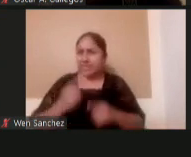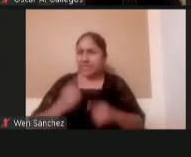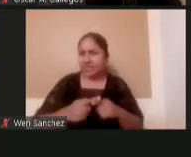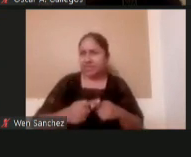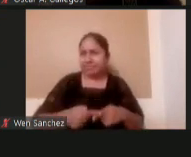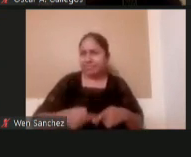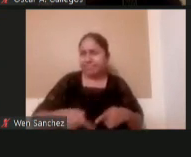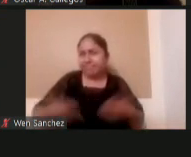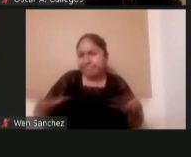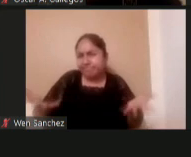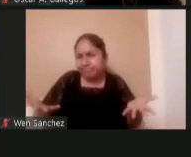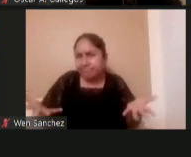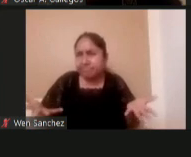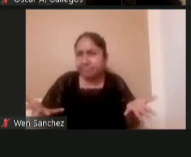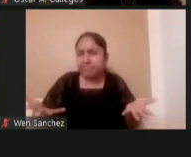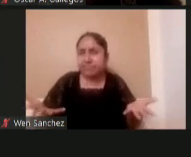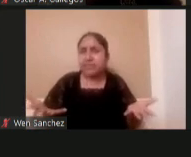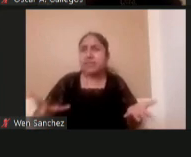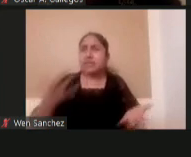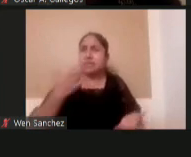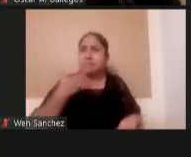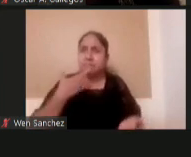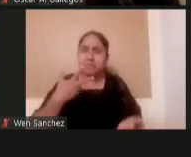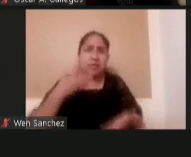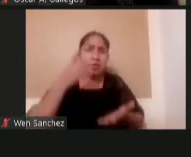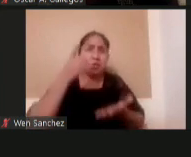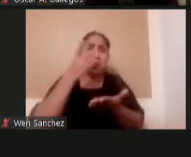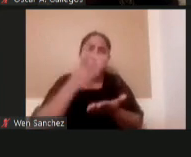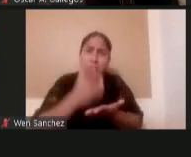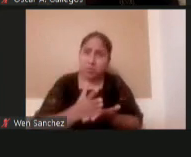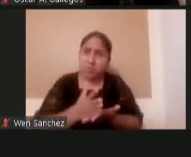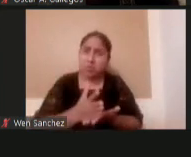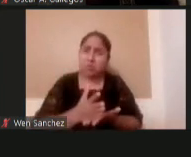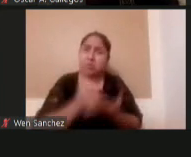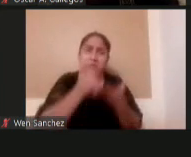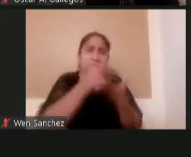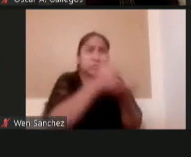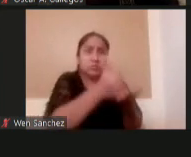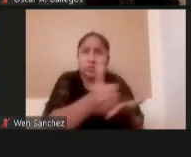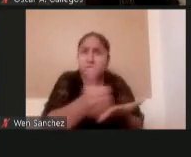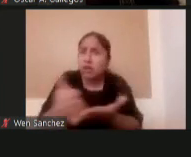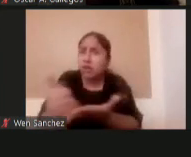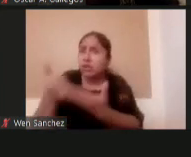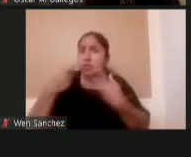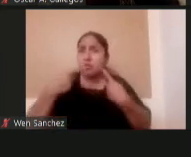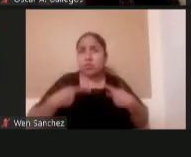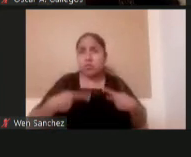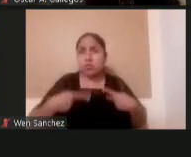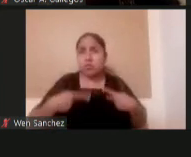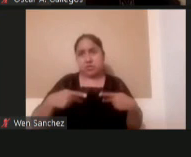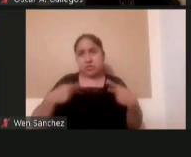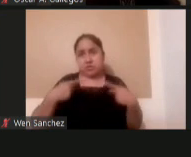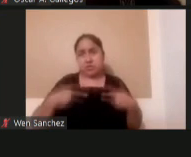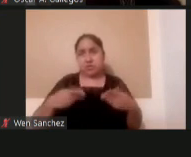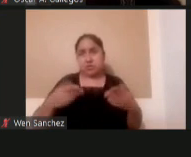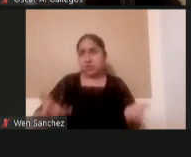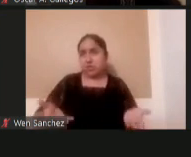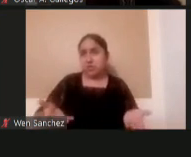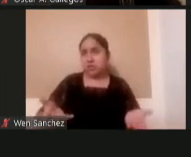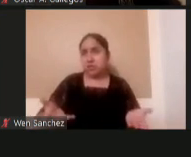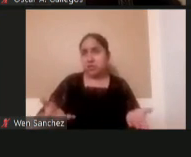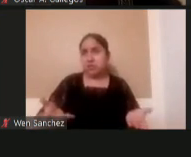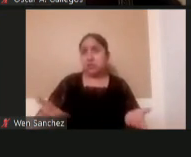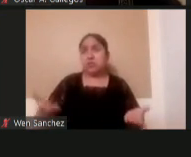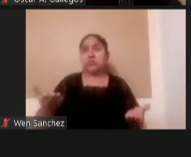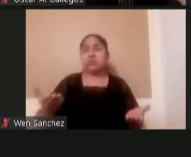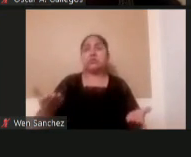Sí es importante estarle recordando al gobierno federal, lo vuelvo a reiterar, todos los días qué es lo que tiene que hacer, qué pensamos como juarenses sobre